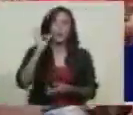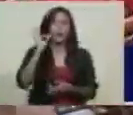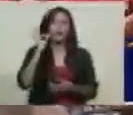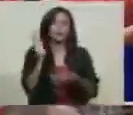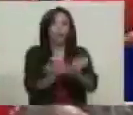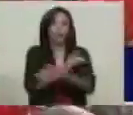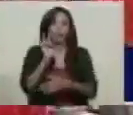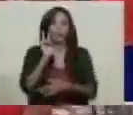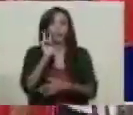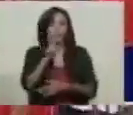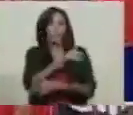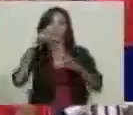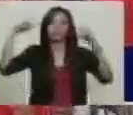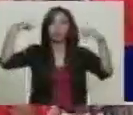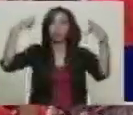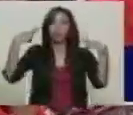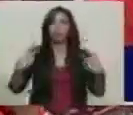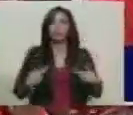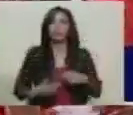Poleo,